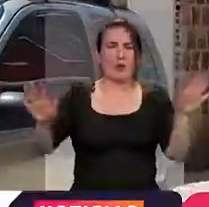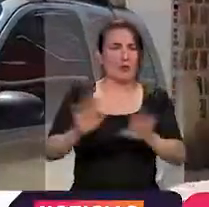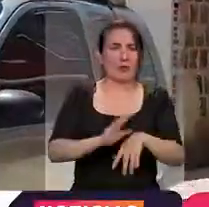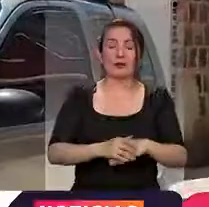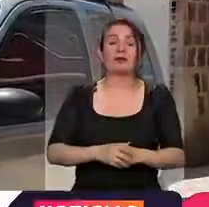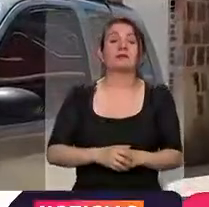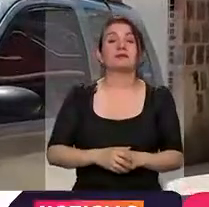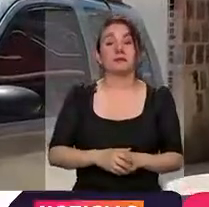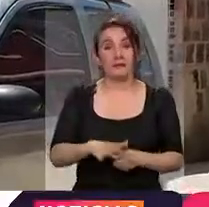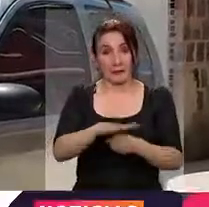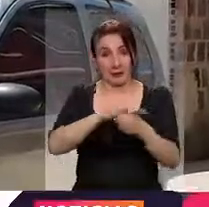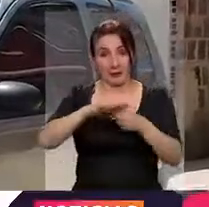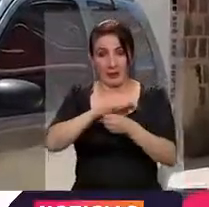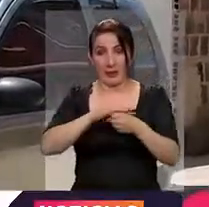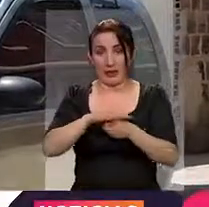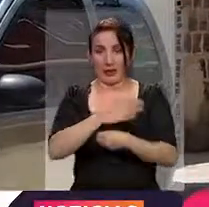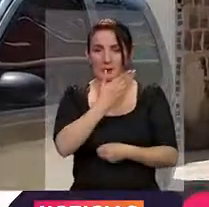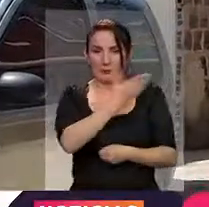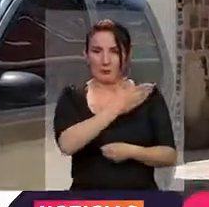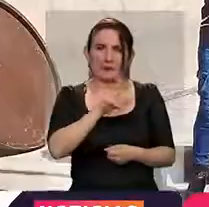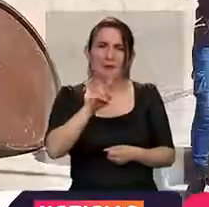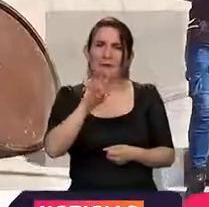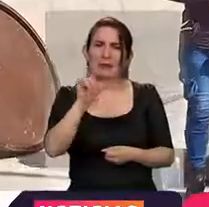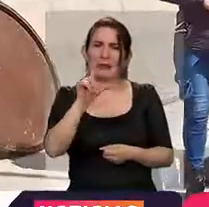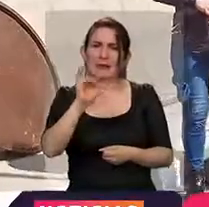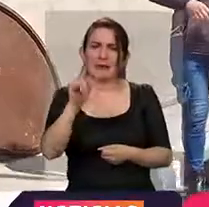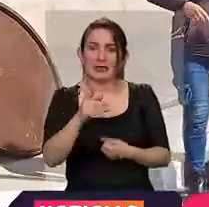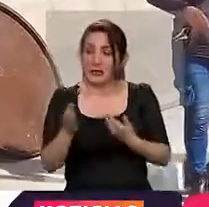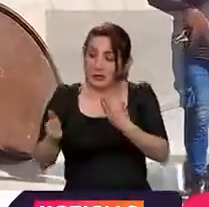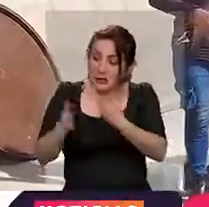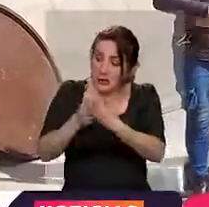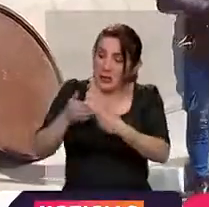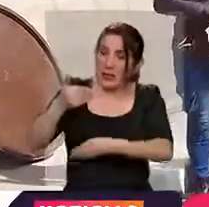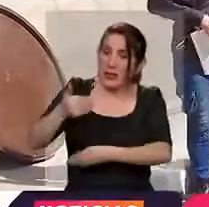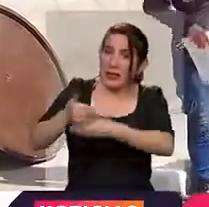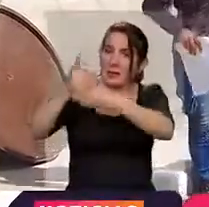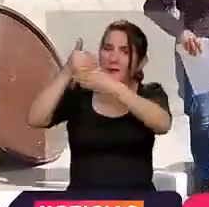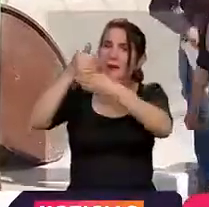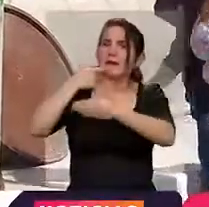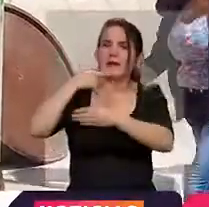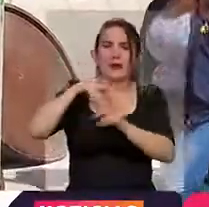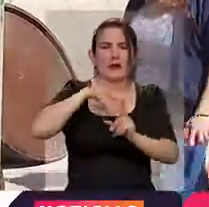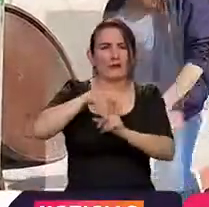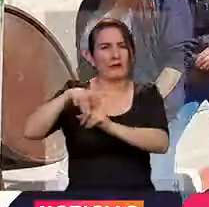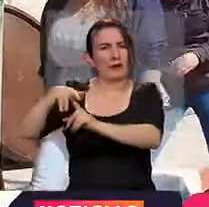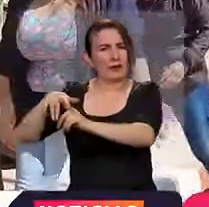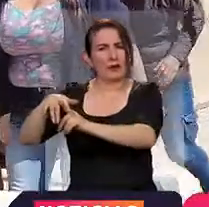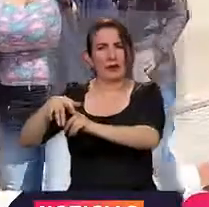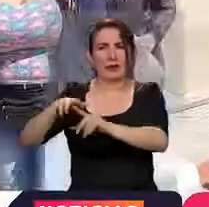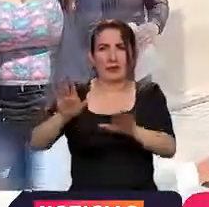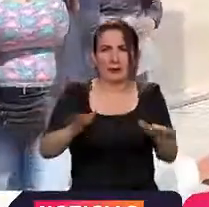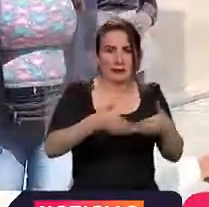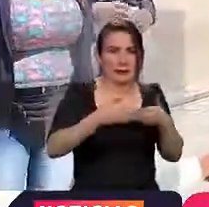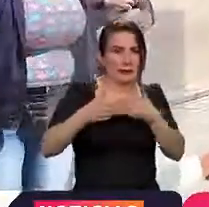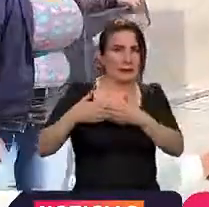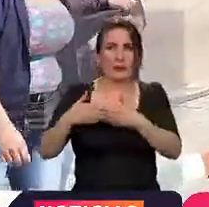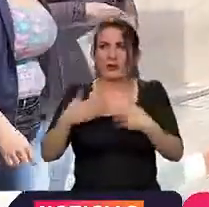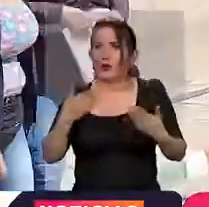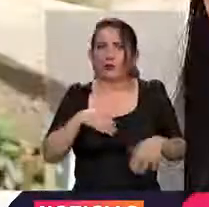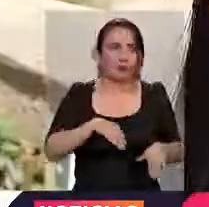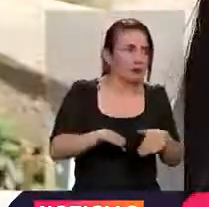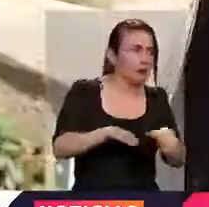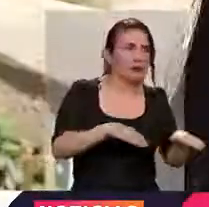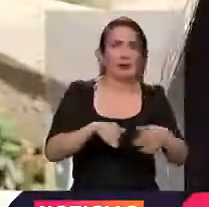Por su parte, el barrio Villas de Santa Isabel, ubicado junto a la ladrillera, se ha visto afectado porque al cerrar las vías no tienen cómo